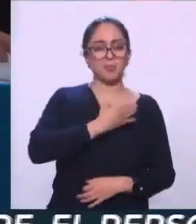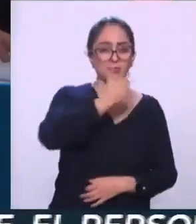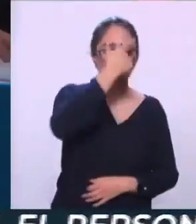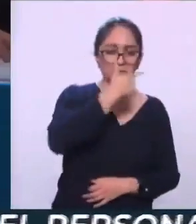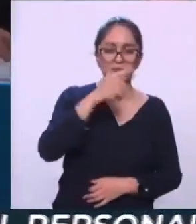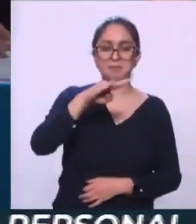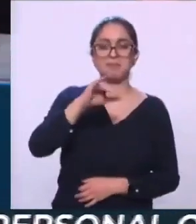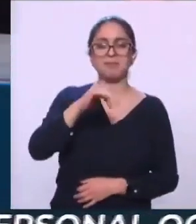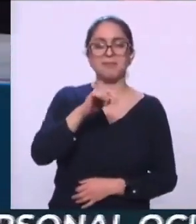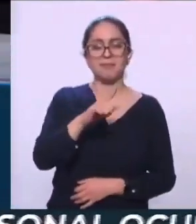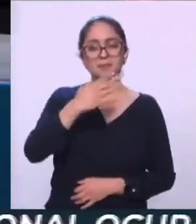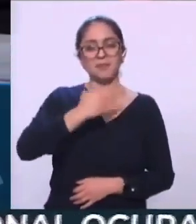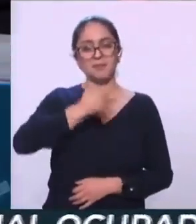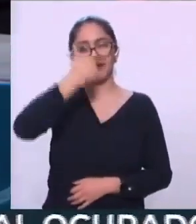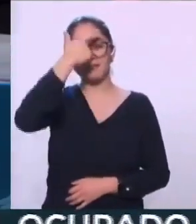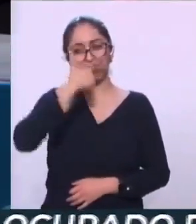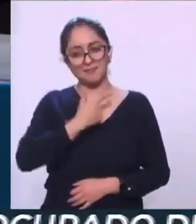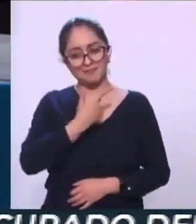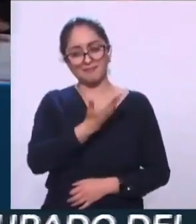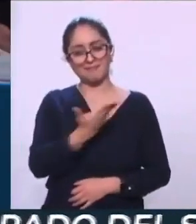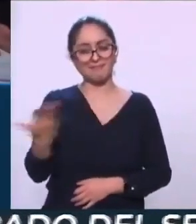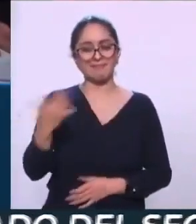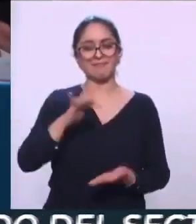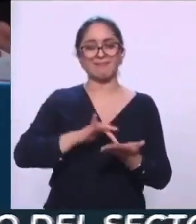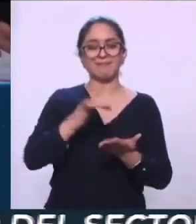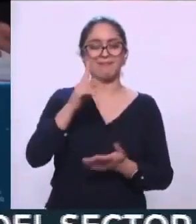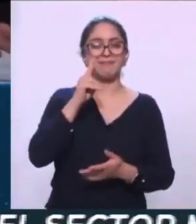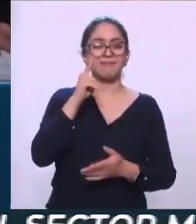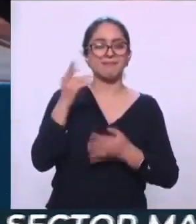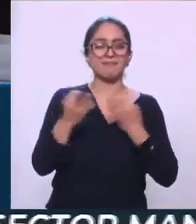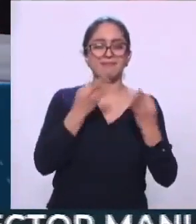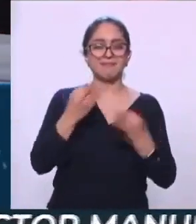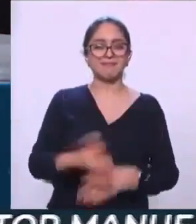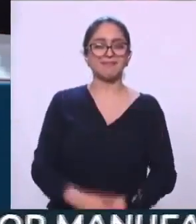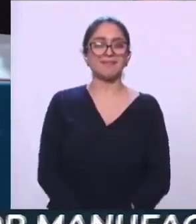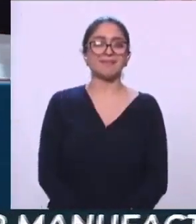Miguel, Gracias. Miguel Ángel, muy buenas noches. Gracias por acompañarnos. Hasta luego.